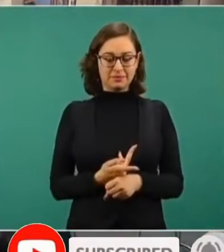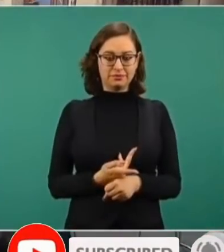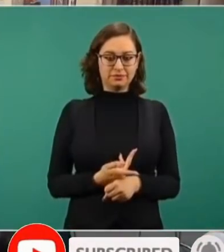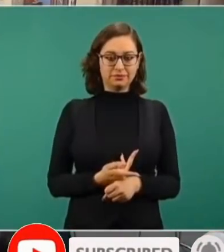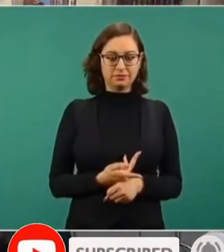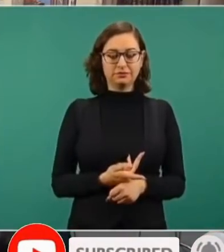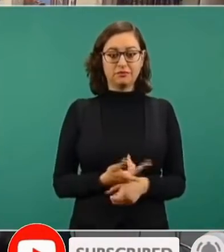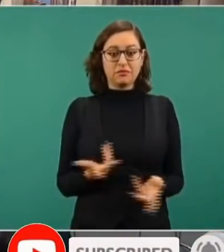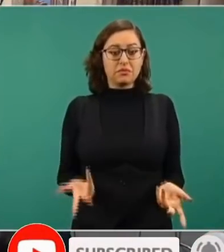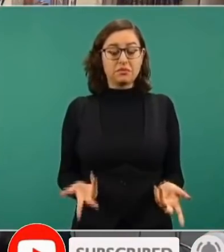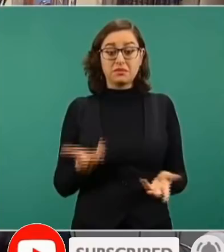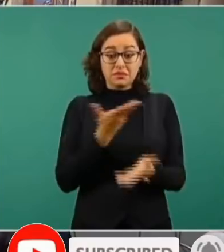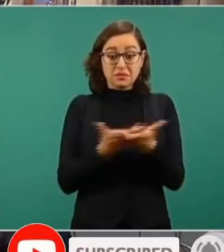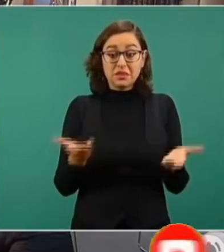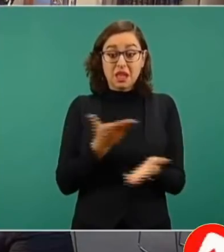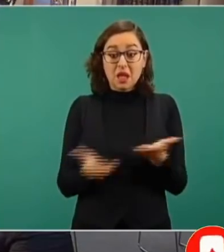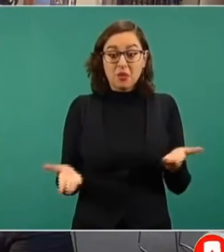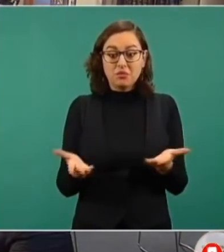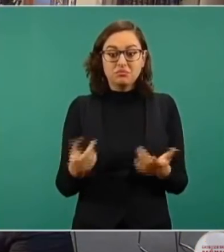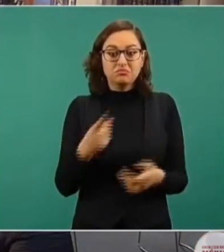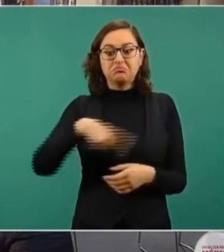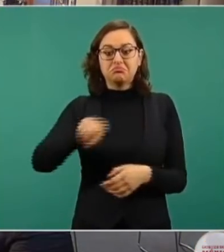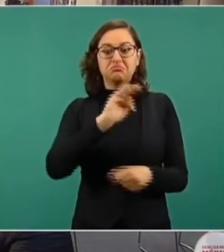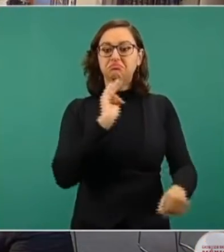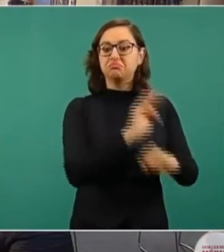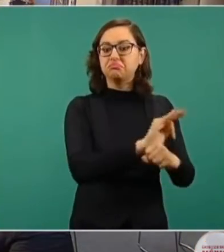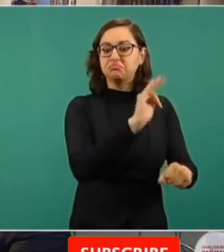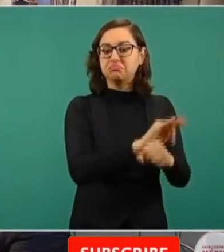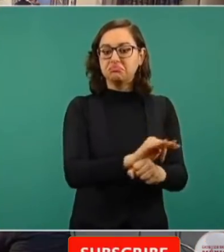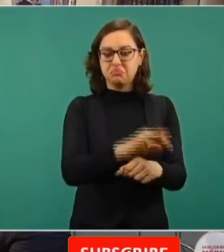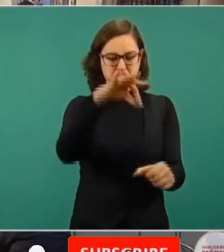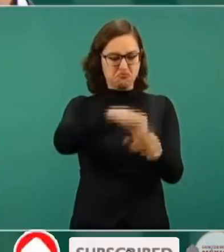acuerdo que buscaba exclusivamente esa